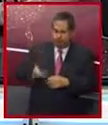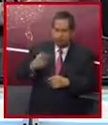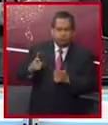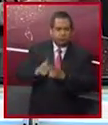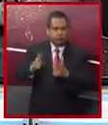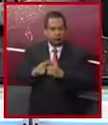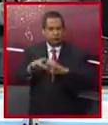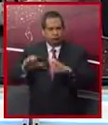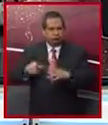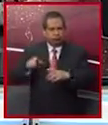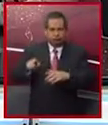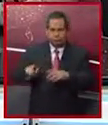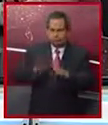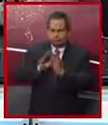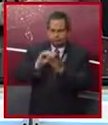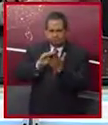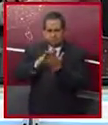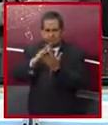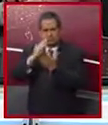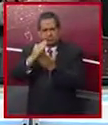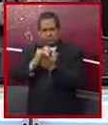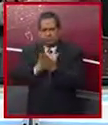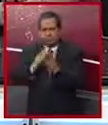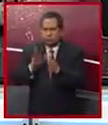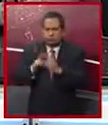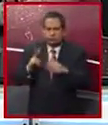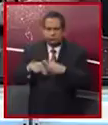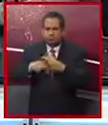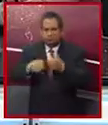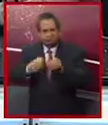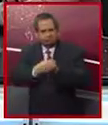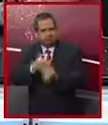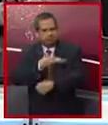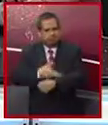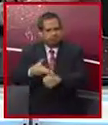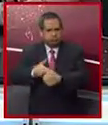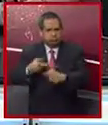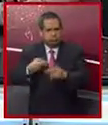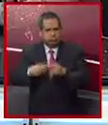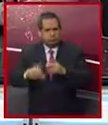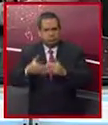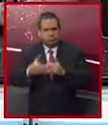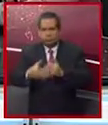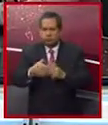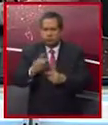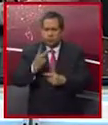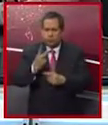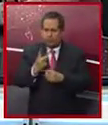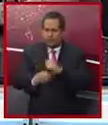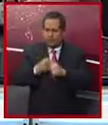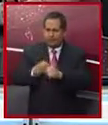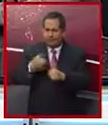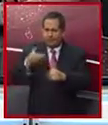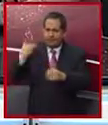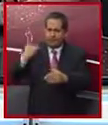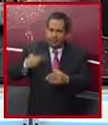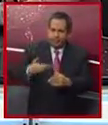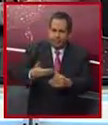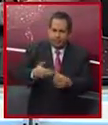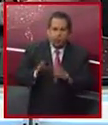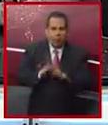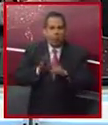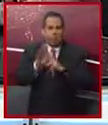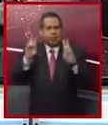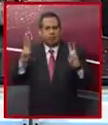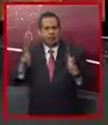grupo parlamentario, su agenda legislativa, ¿qué nos puede platicar? ¿Qué están empujando ya? Estamos arrancando un segundo año de la legislatura. ¿Cuáles son los temas que traen